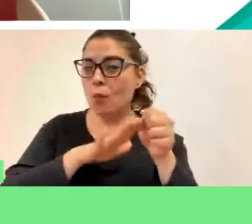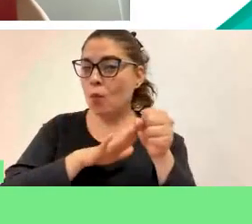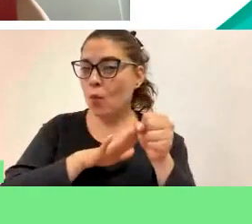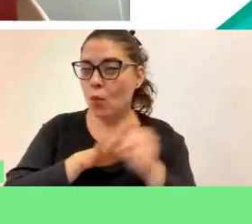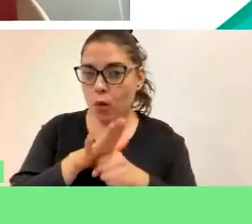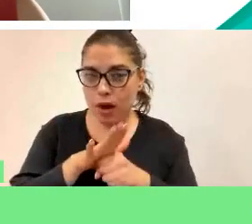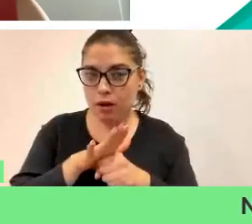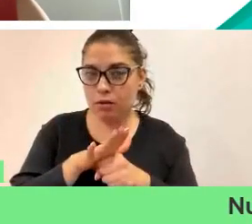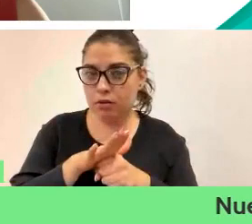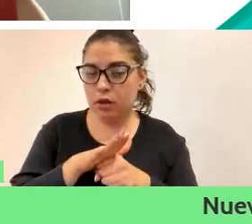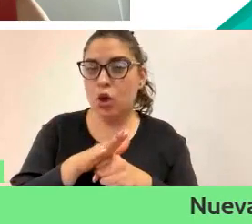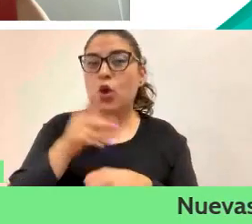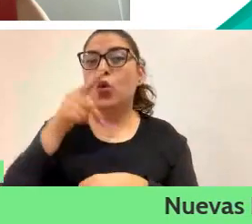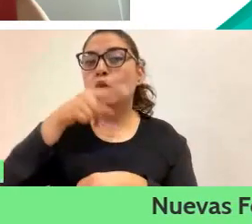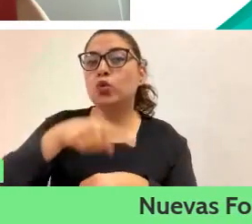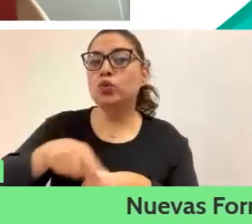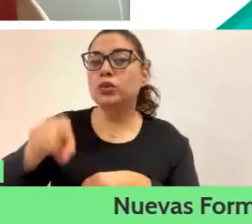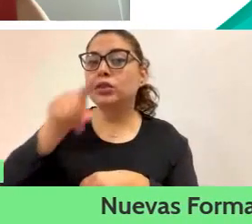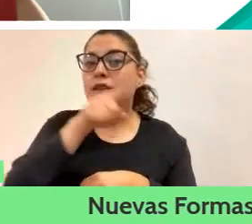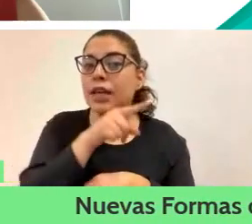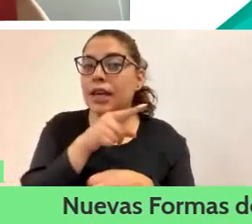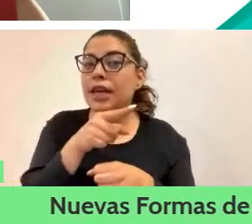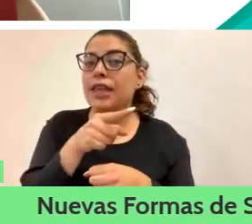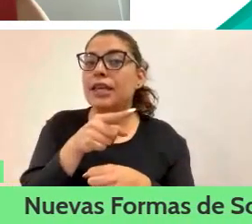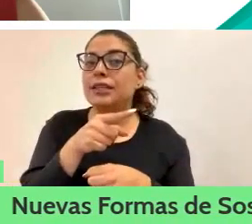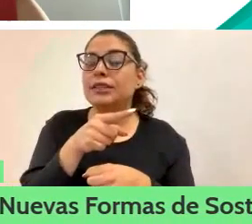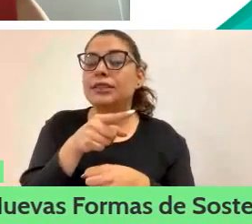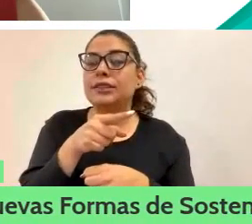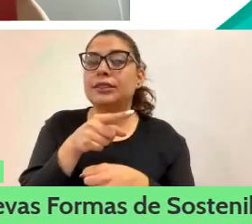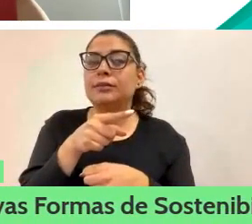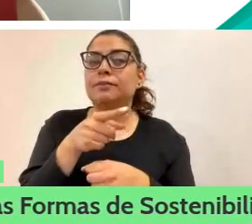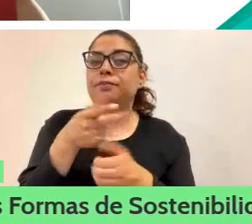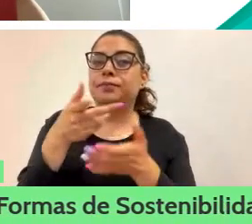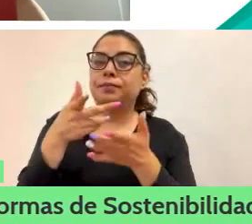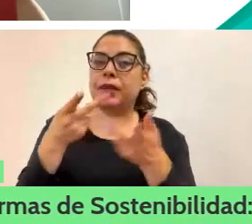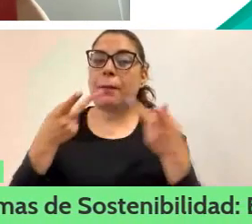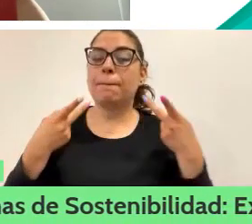están generando herramientas, están generando capacidades